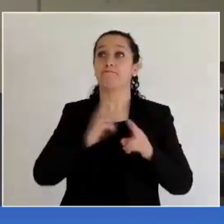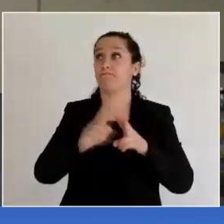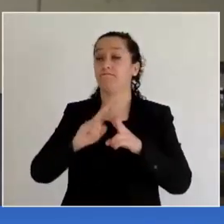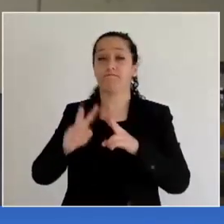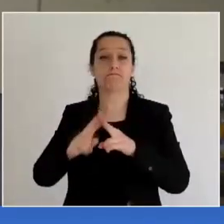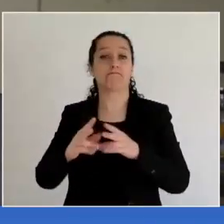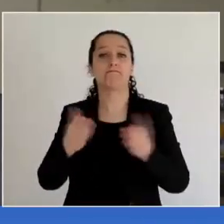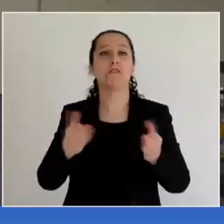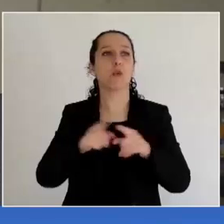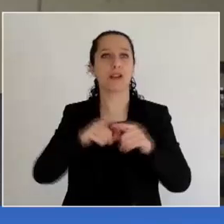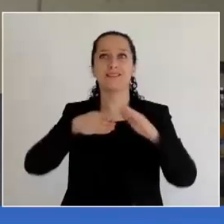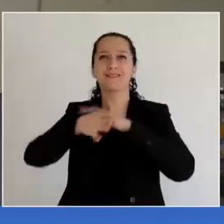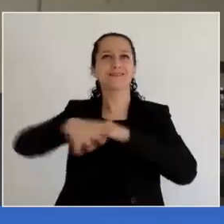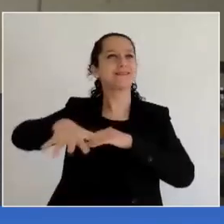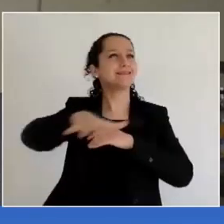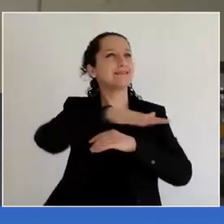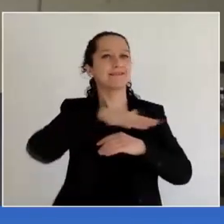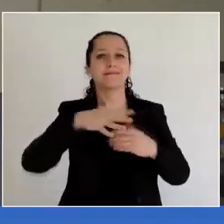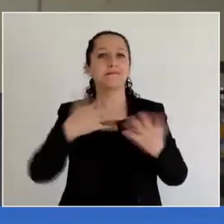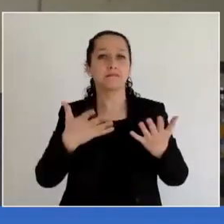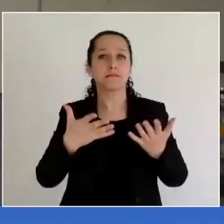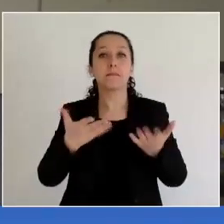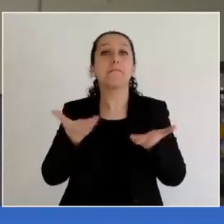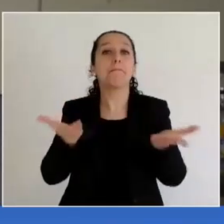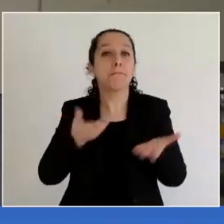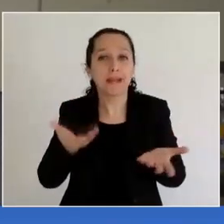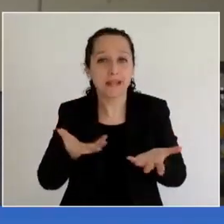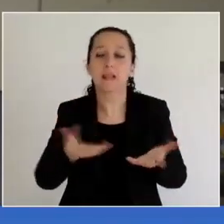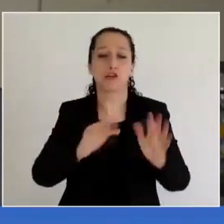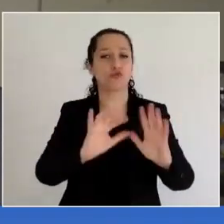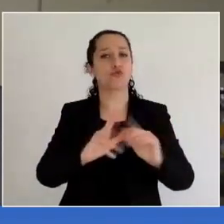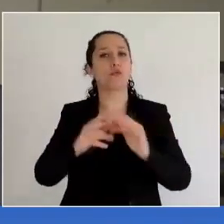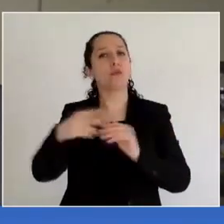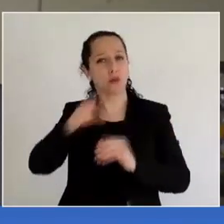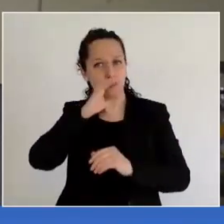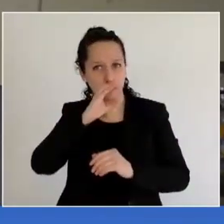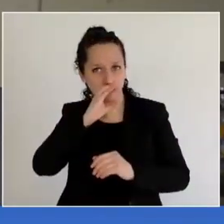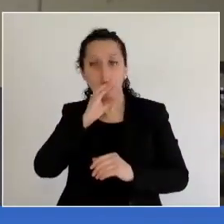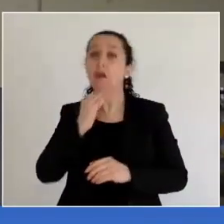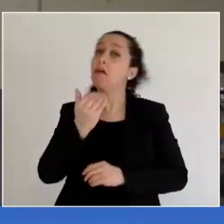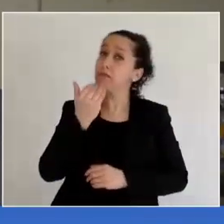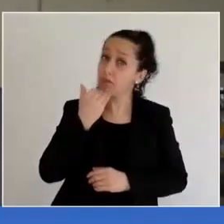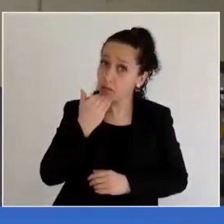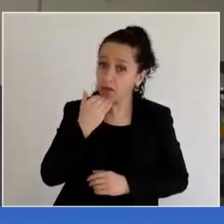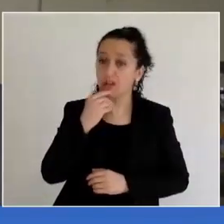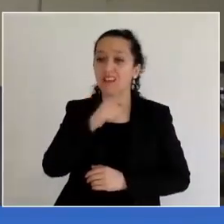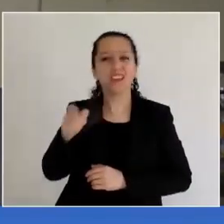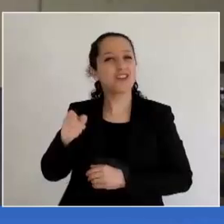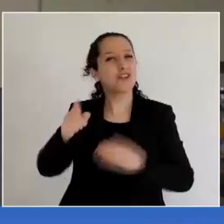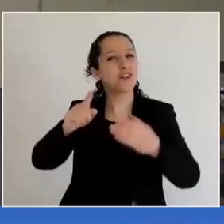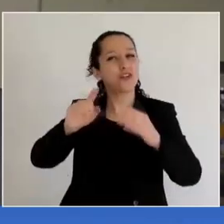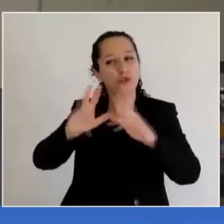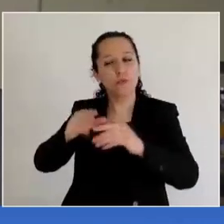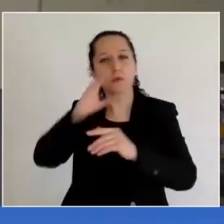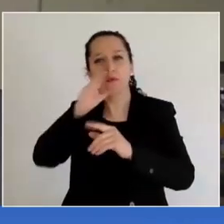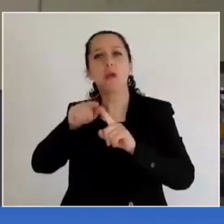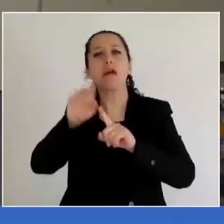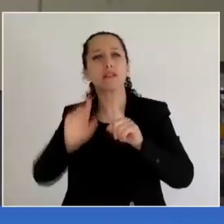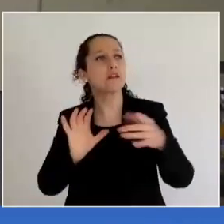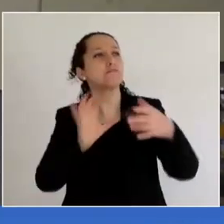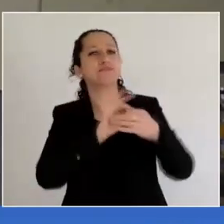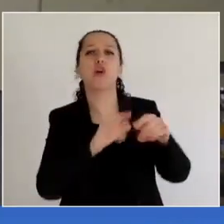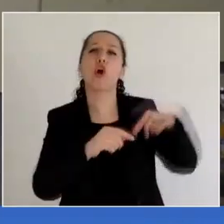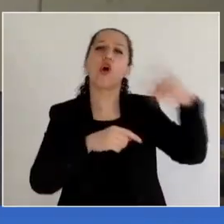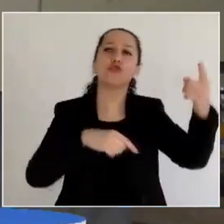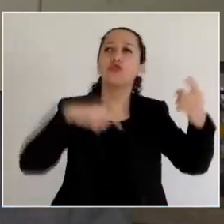tener un espacio que no tan solo les sirve a las organizaciones de la ciudad de Concepción, sino que ellos también están hoy día colaborando con